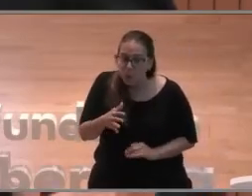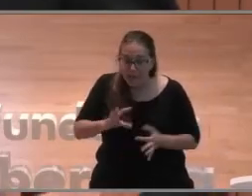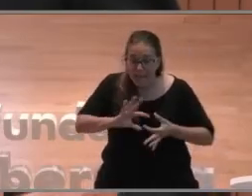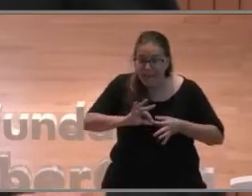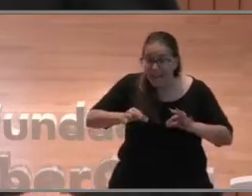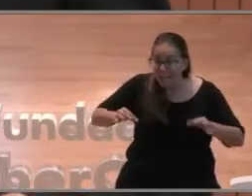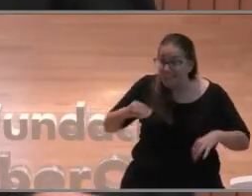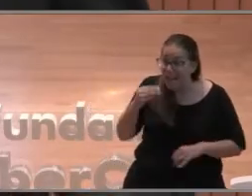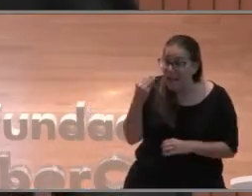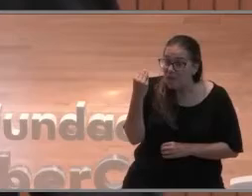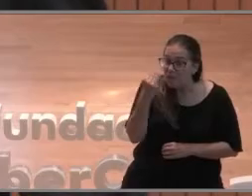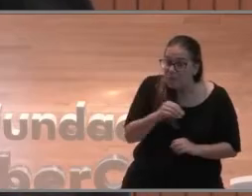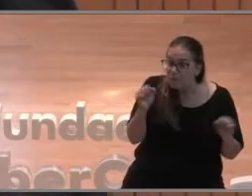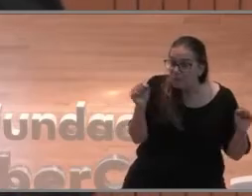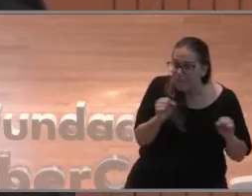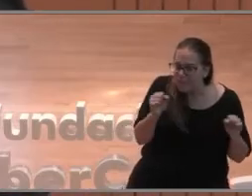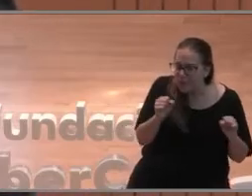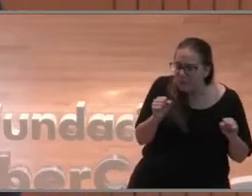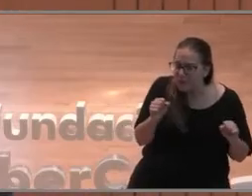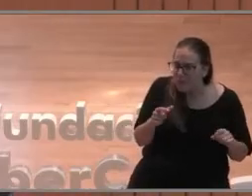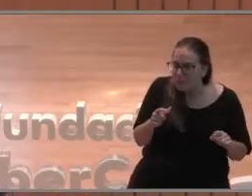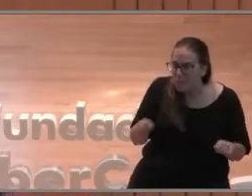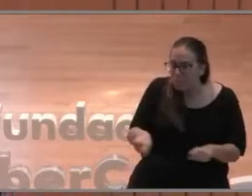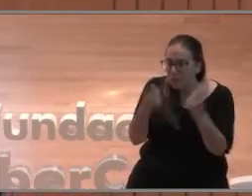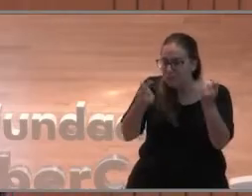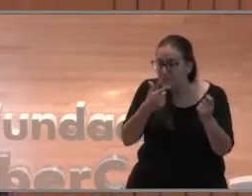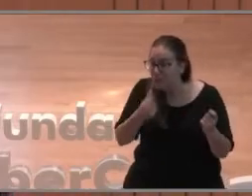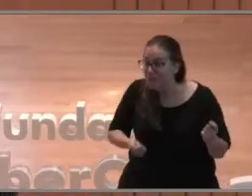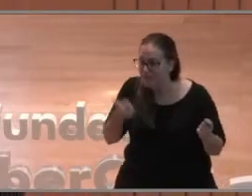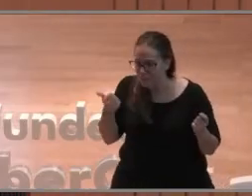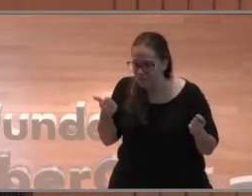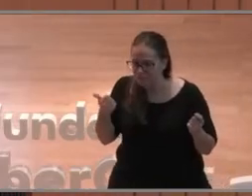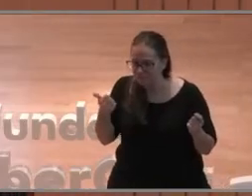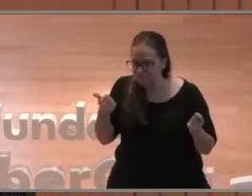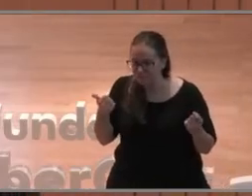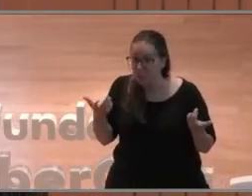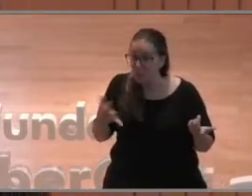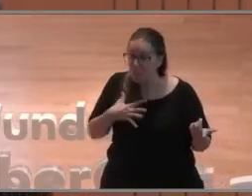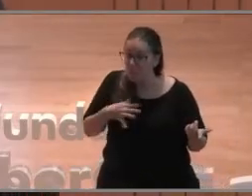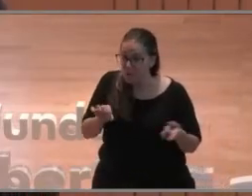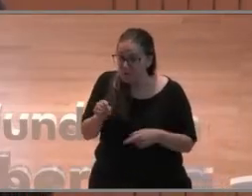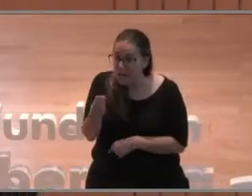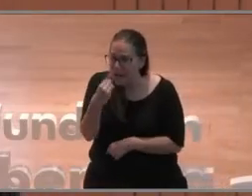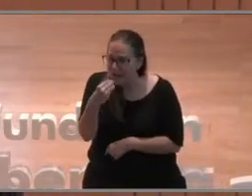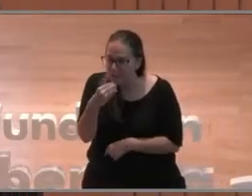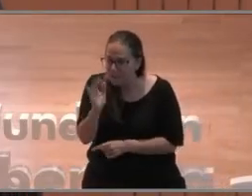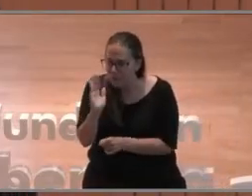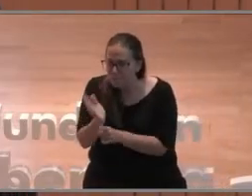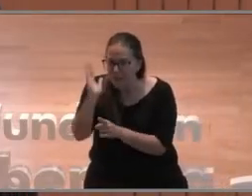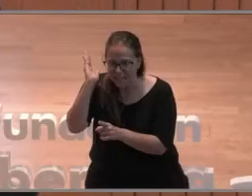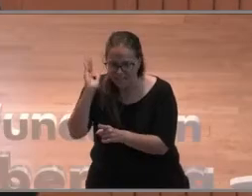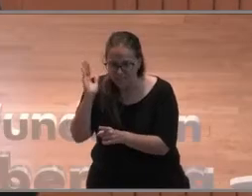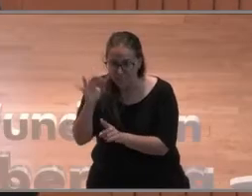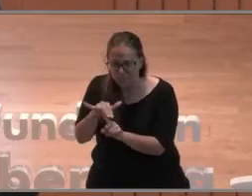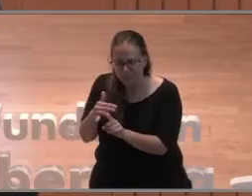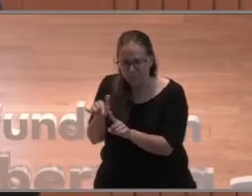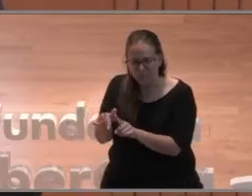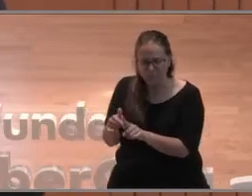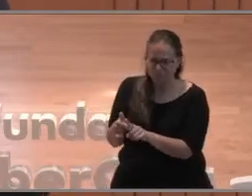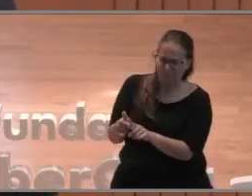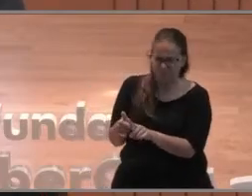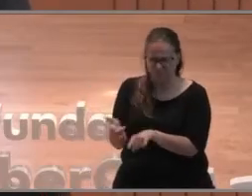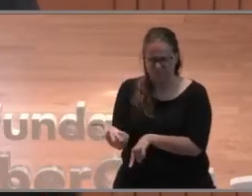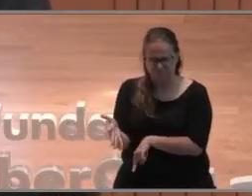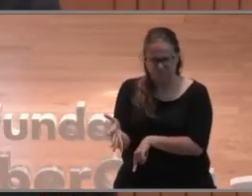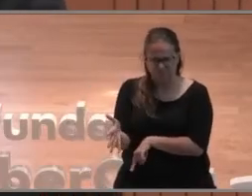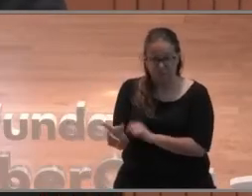fácil de romper y los alimentos es más sencillo que estén en mal estado y podamos ingerir alimentos en peor estado y